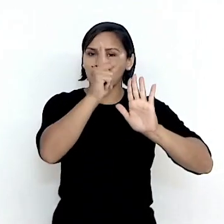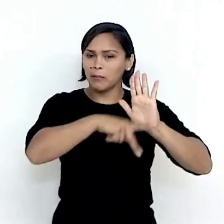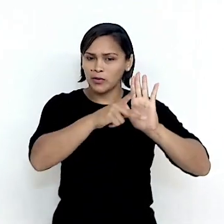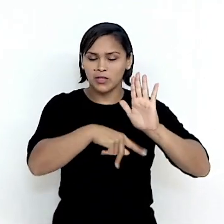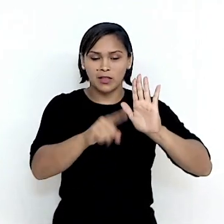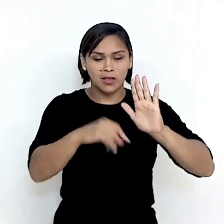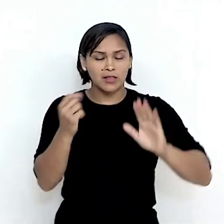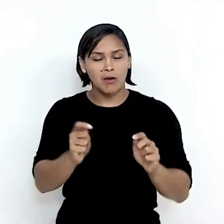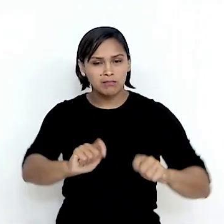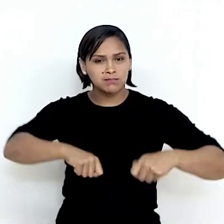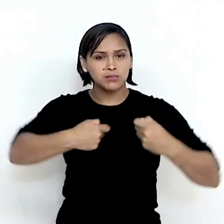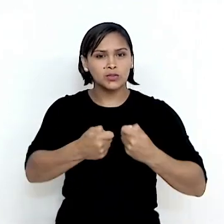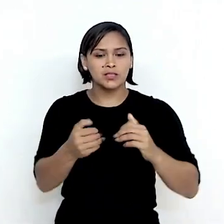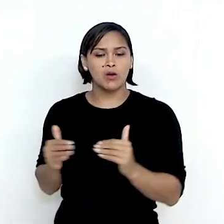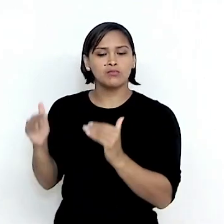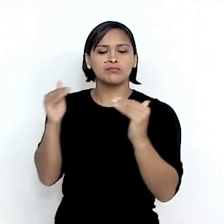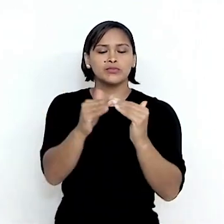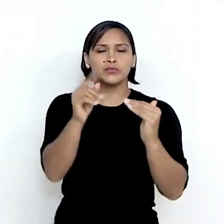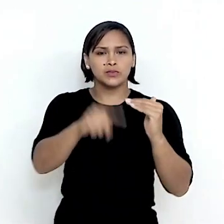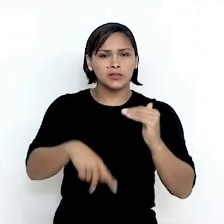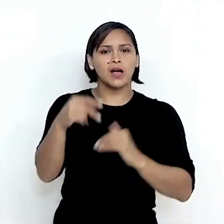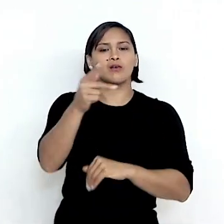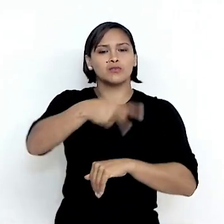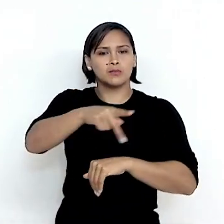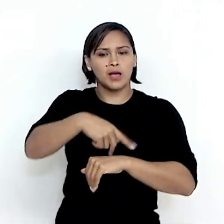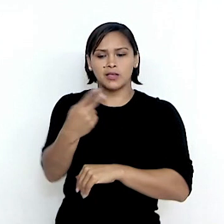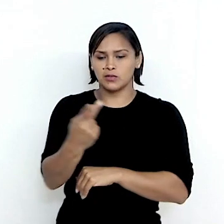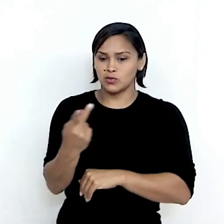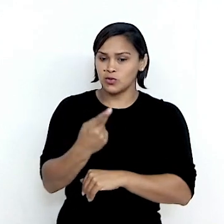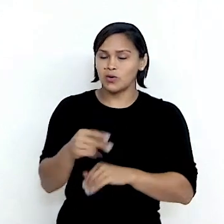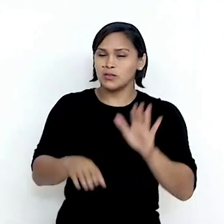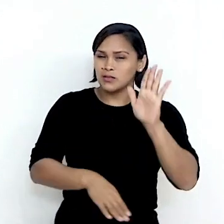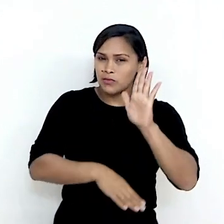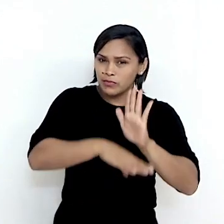países y elevar la vinculación a otro nivel,